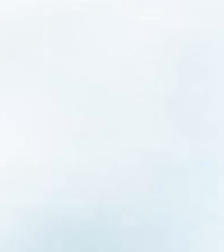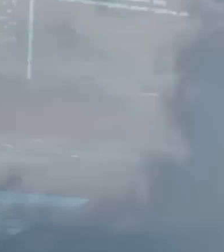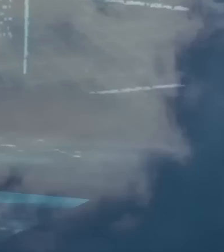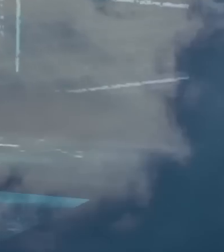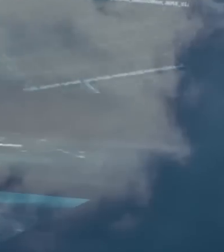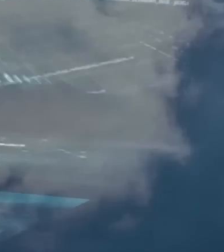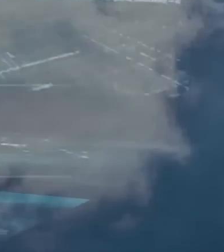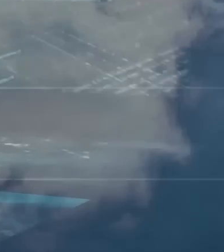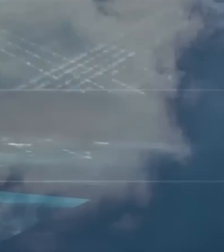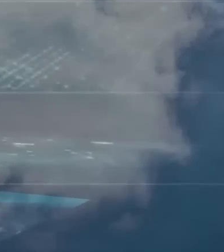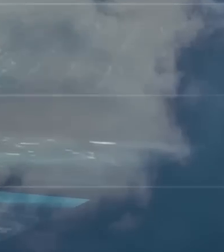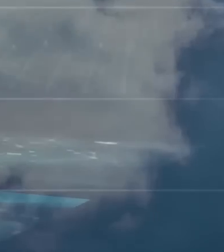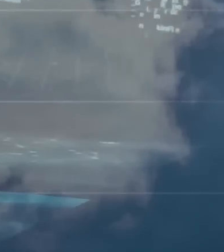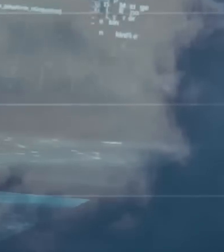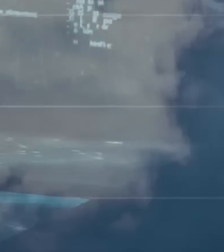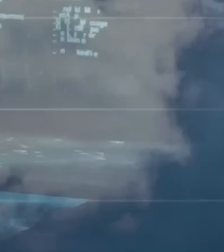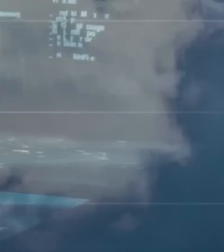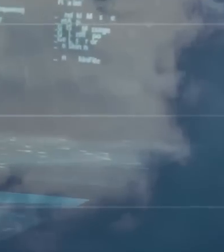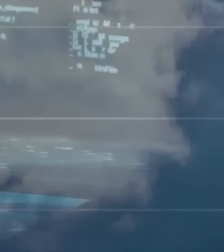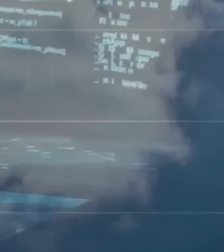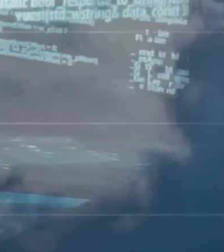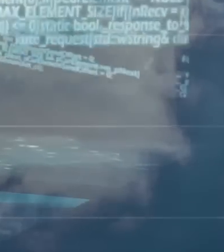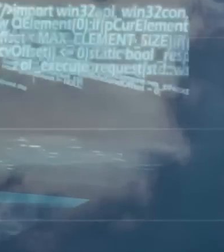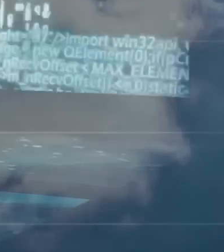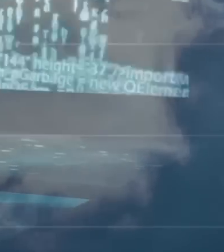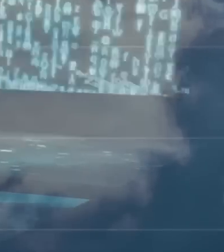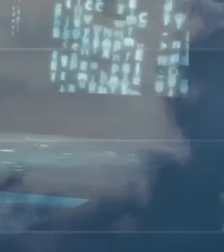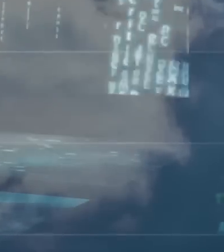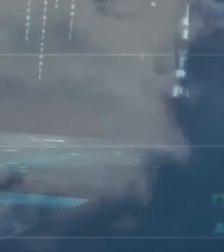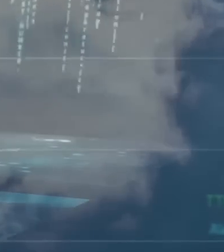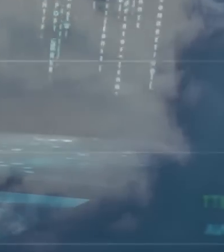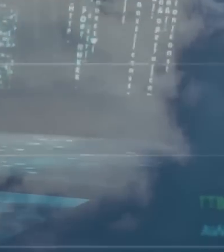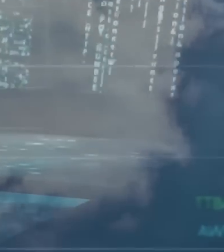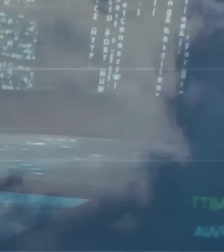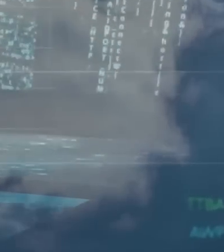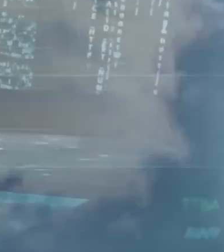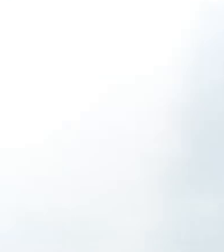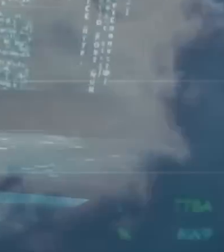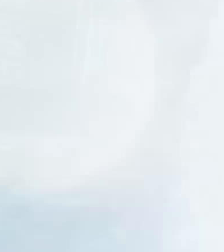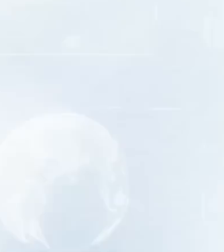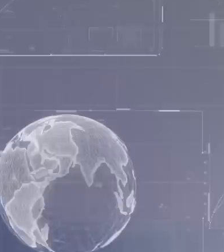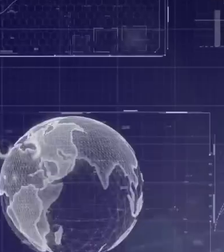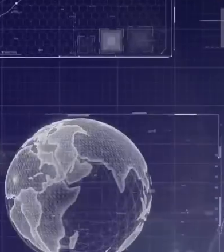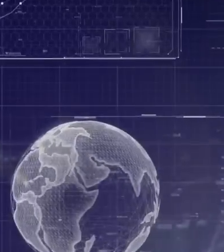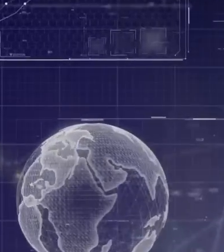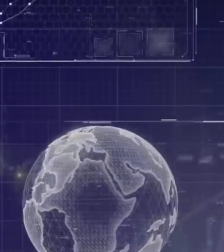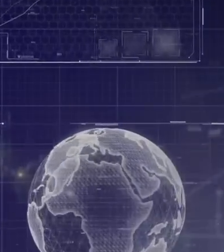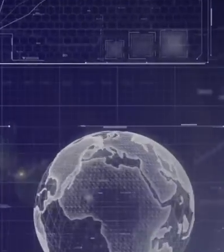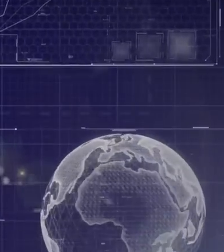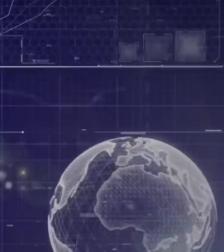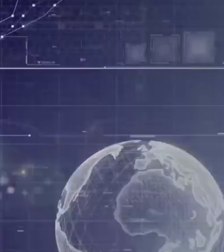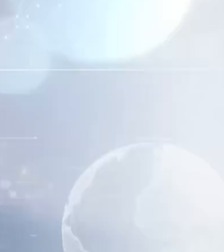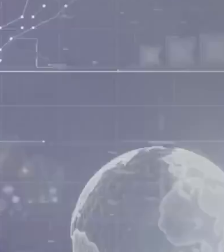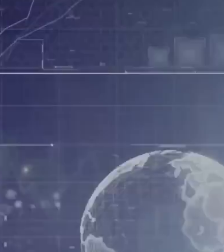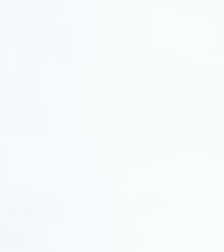México para impulsar la economía nacional y así seguir detonando la economía en todos los rincones del país.